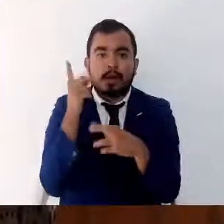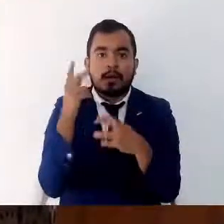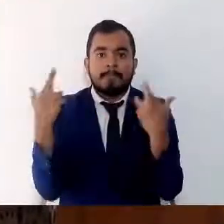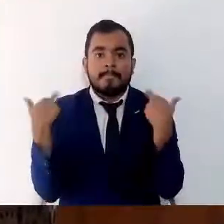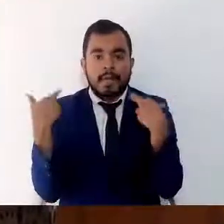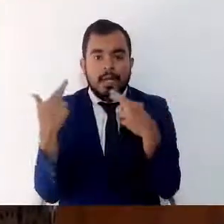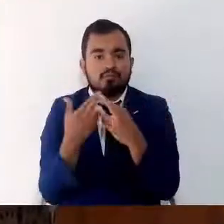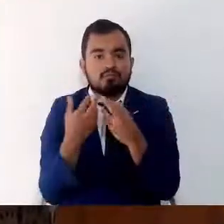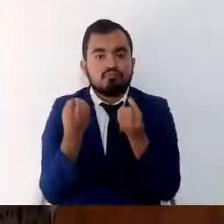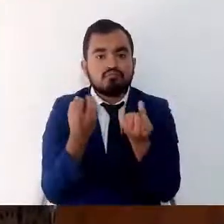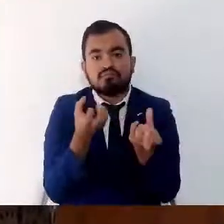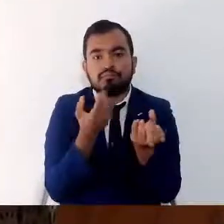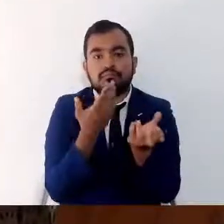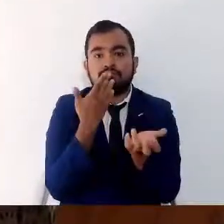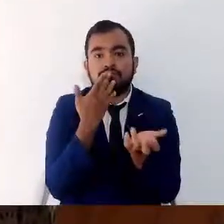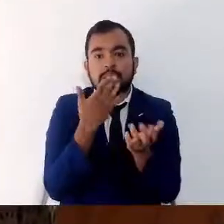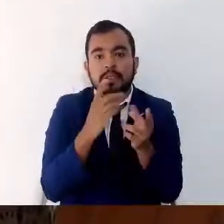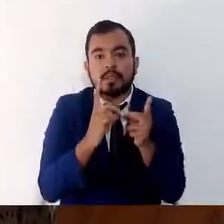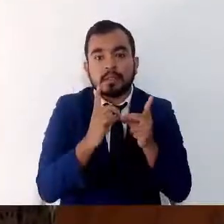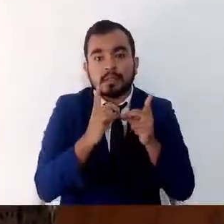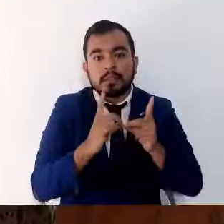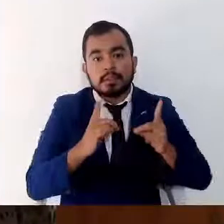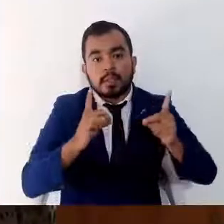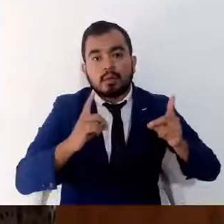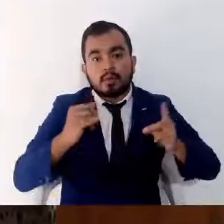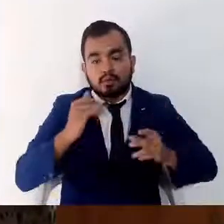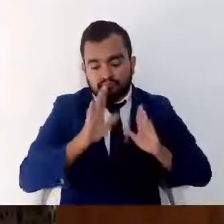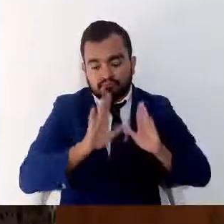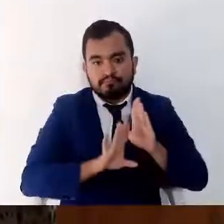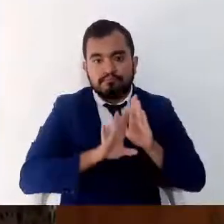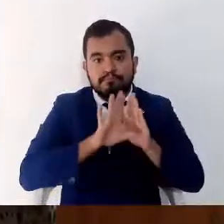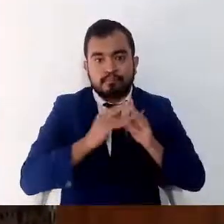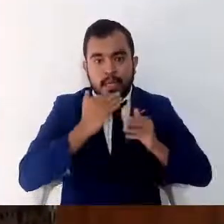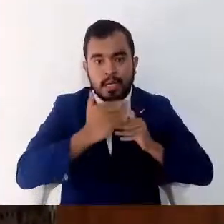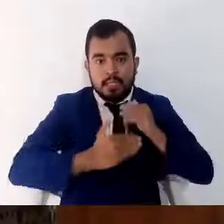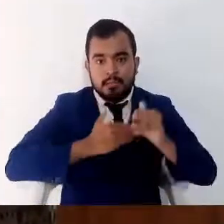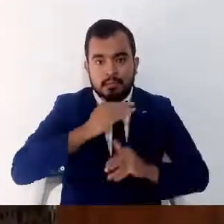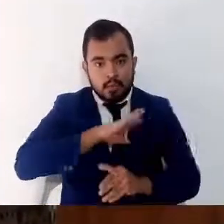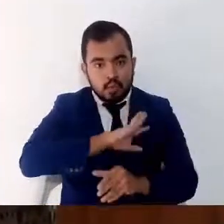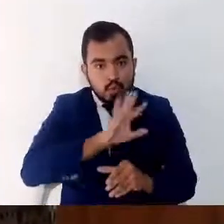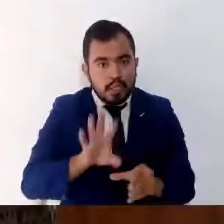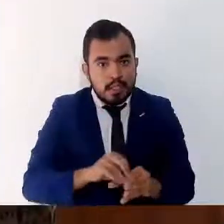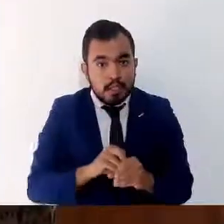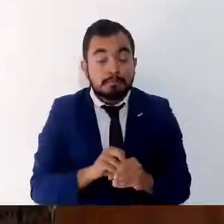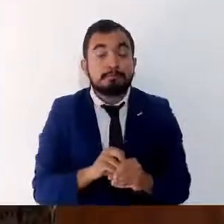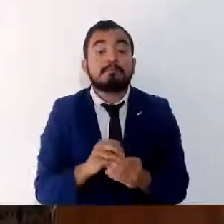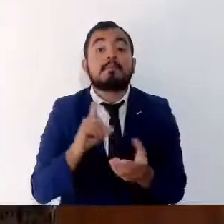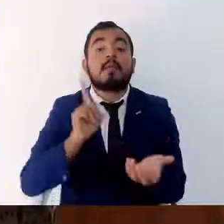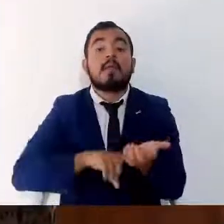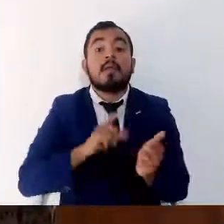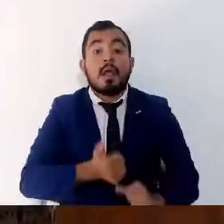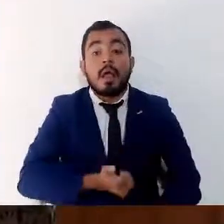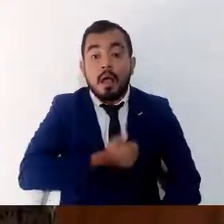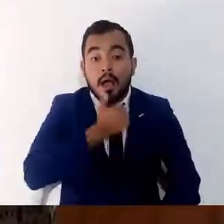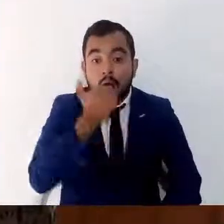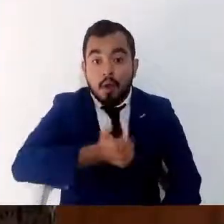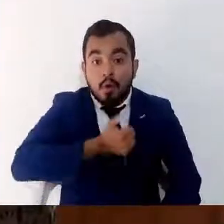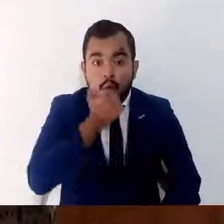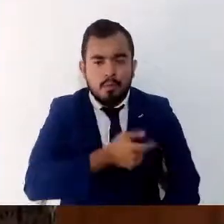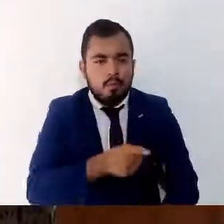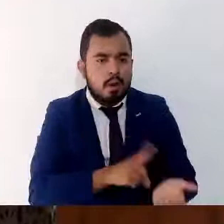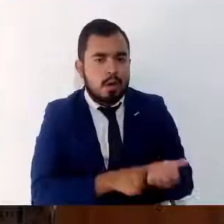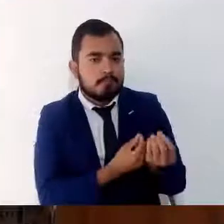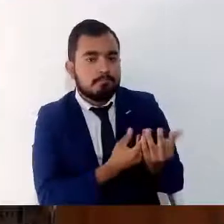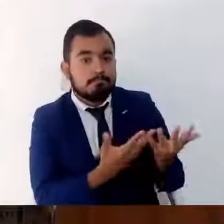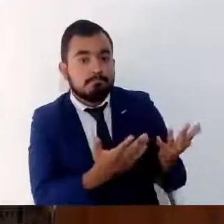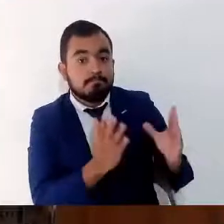y crecimiento integral. Se ha encontrado que los alumnos que reciben educación inicial y